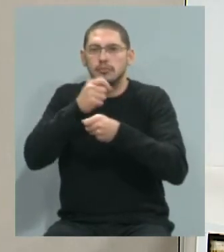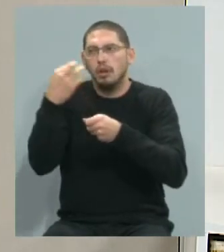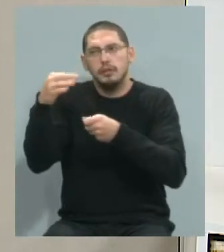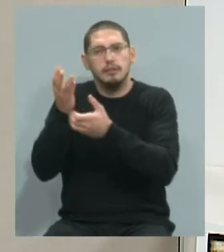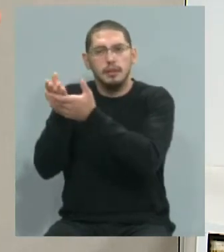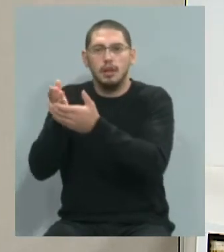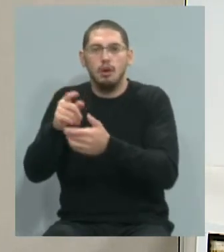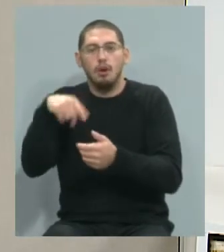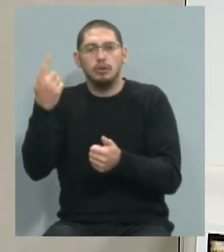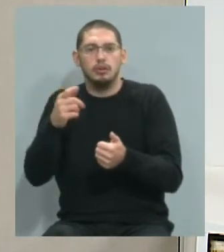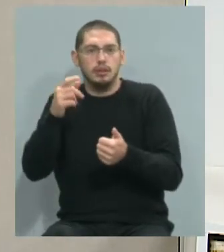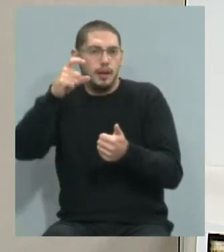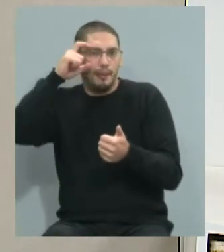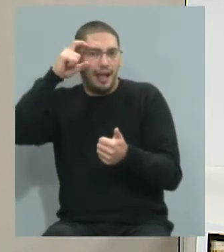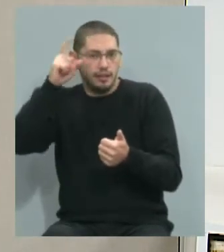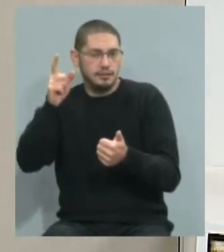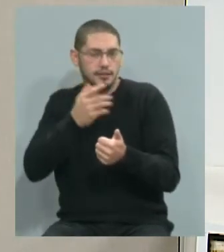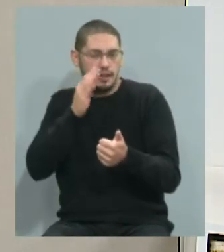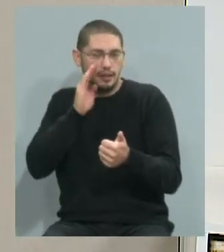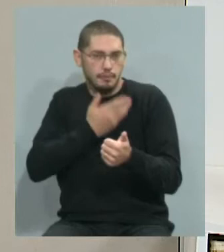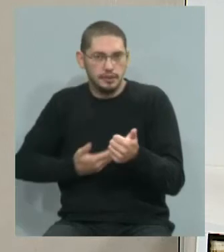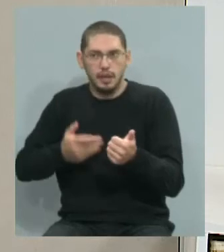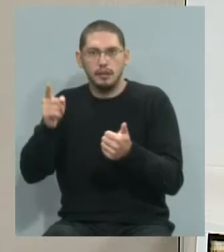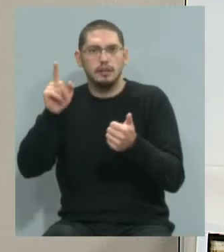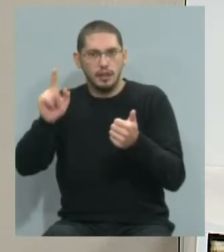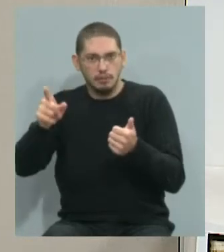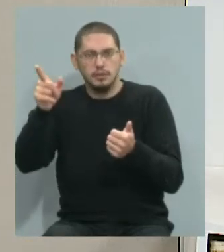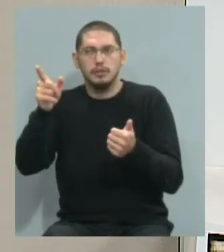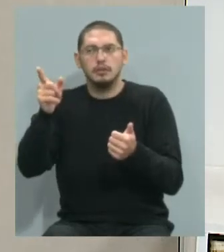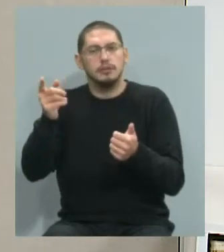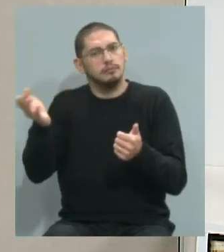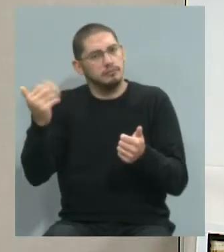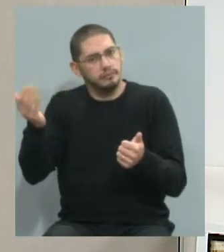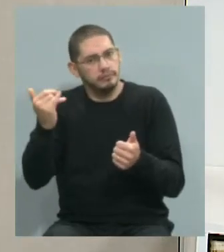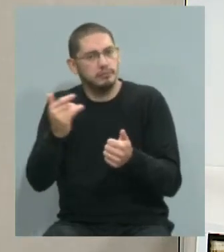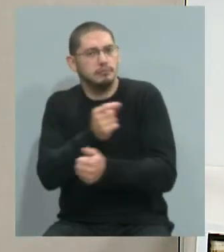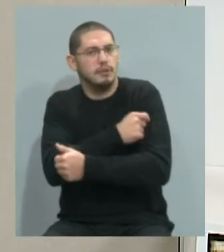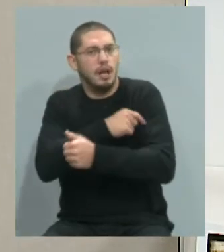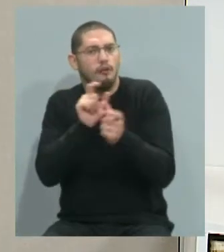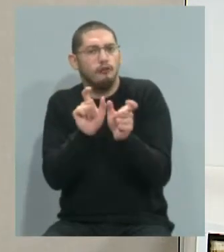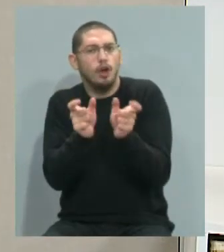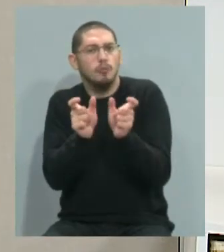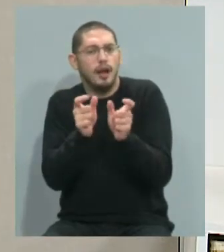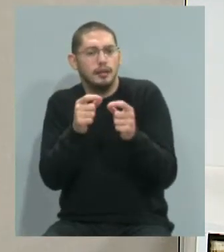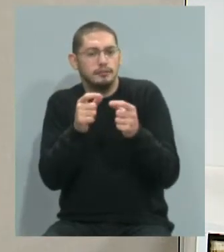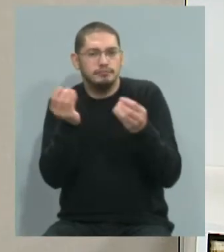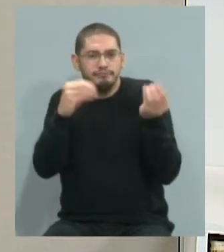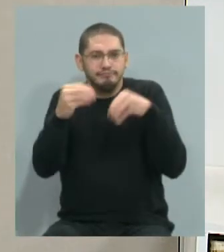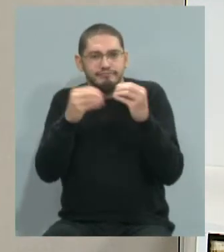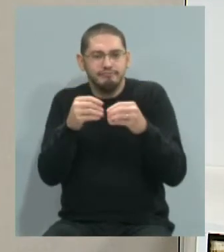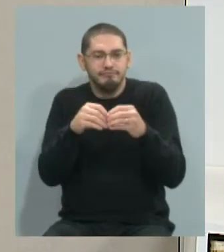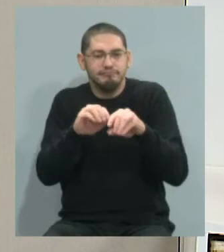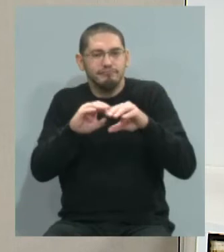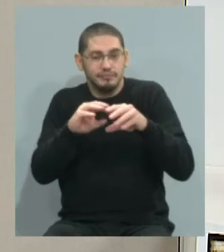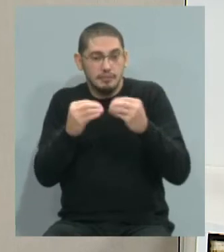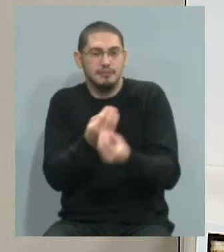a pedirlo, dijo Joe Biden, habló del tema y empezaron a hablar del tema otros presidentes. Digo, es importante, en